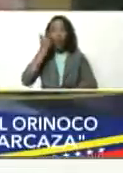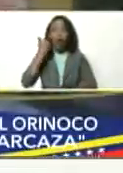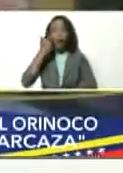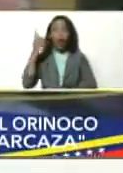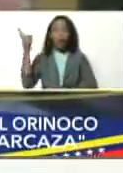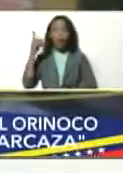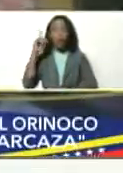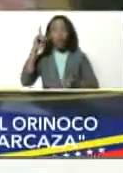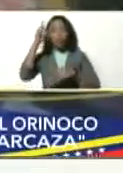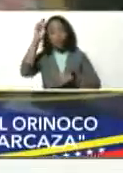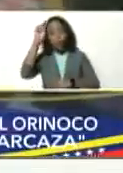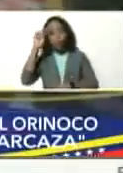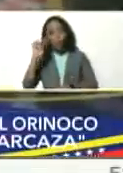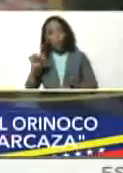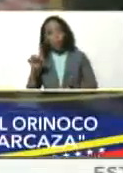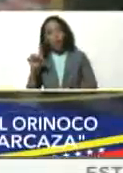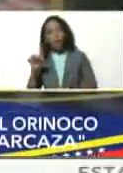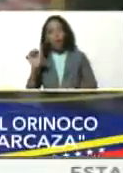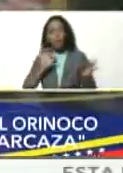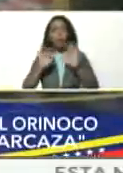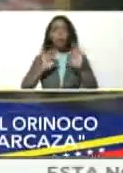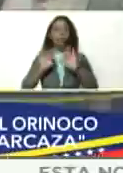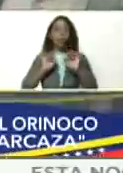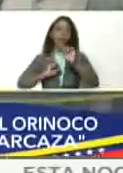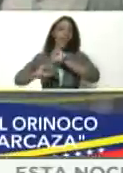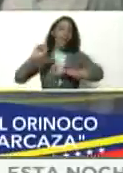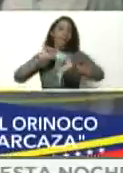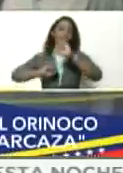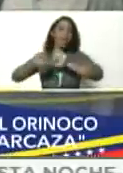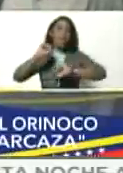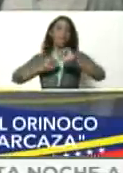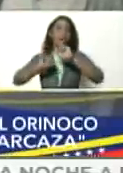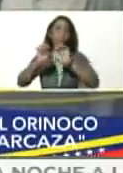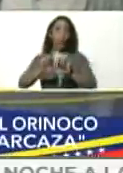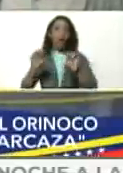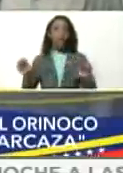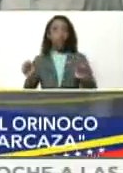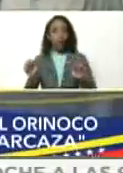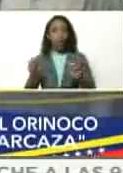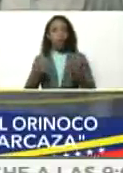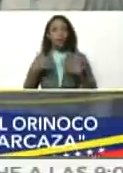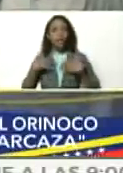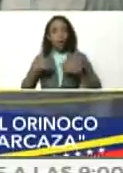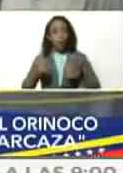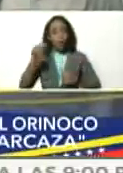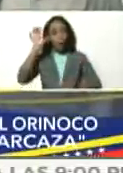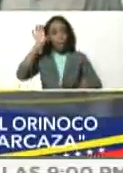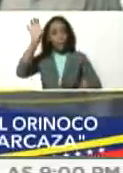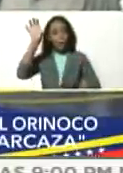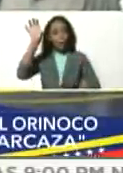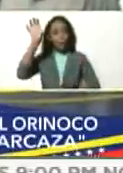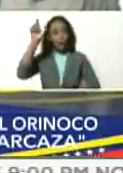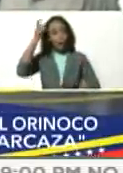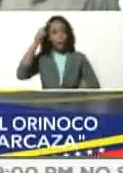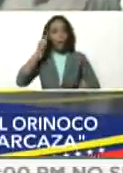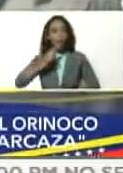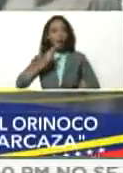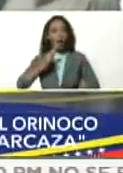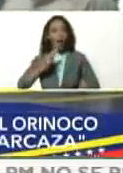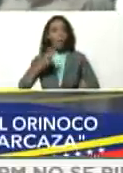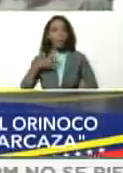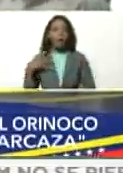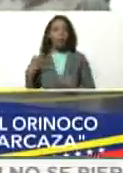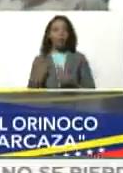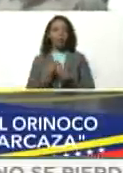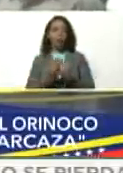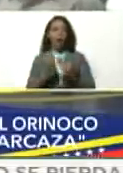a día se preparan para la defensa con educación y con salud de la patria bolivariana. Me